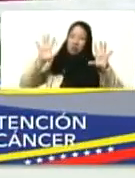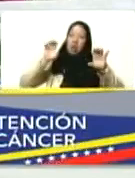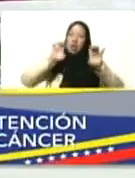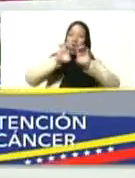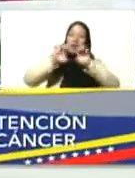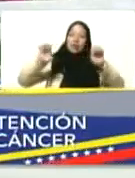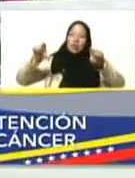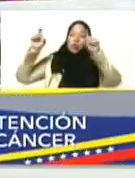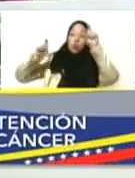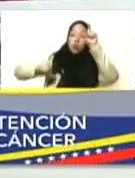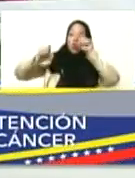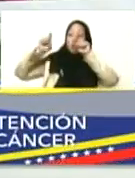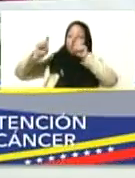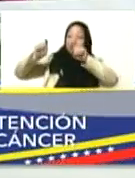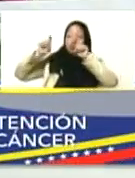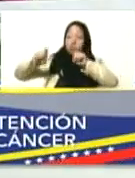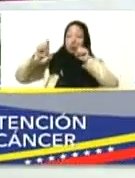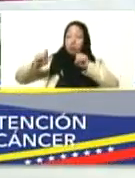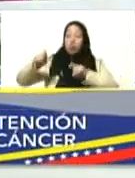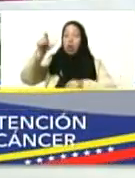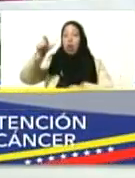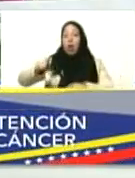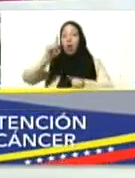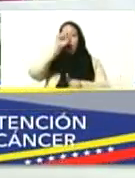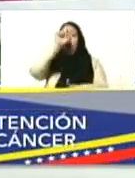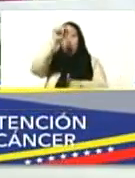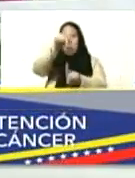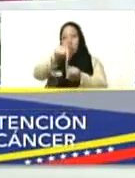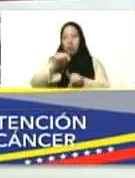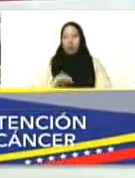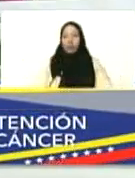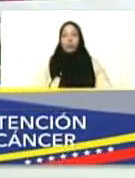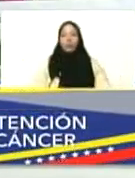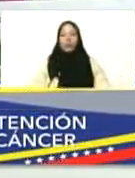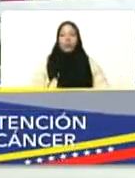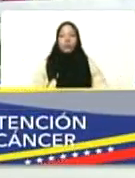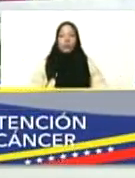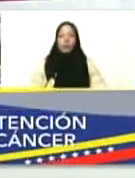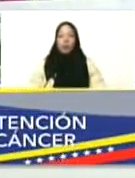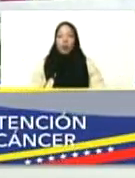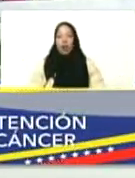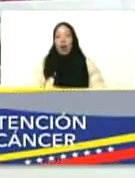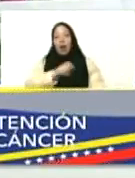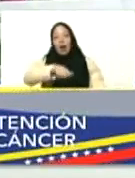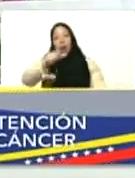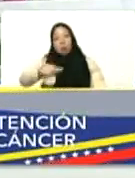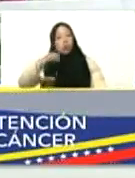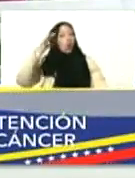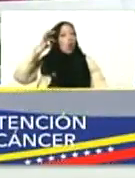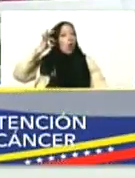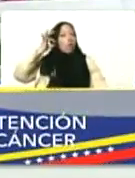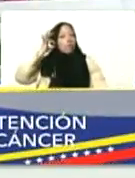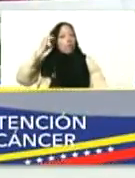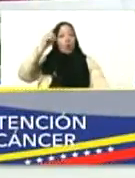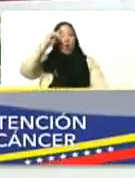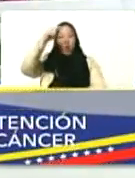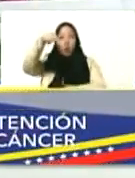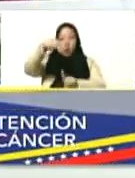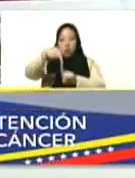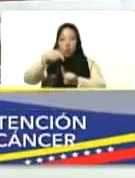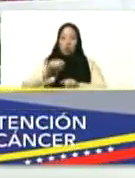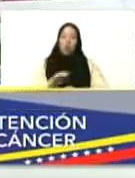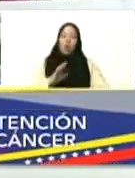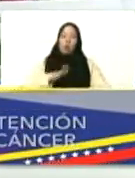educativa, formativa, orientadora. Una campaña de verdad, de mayor nivel,